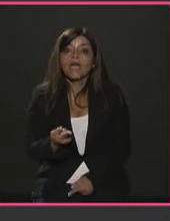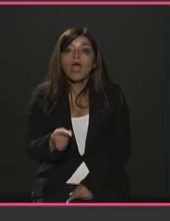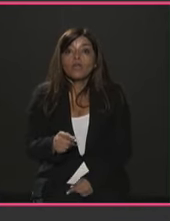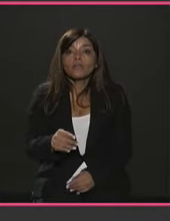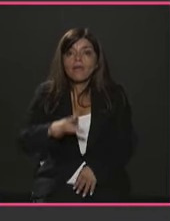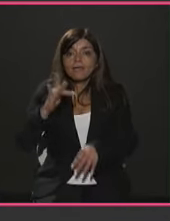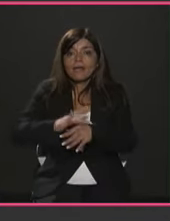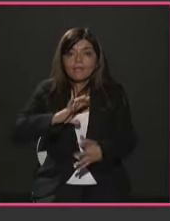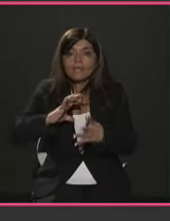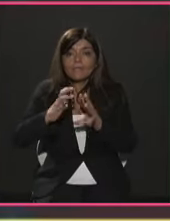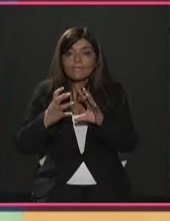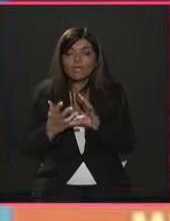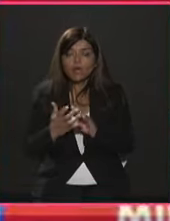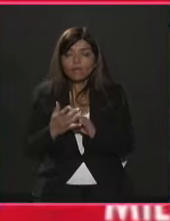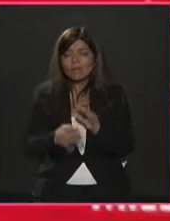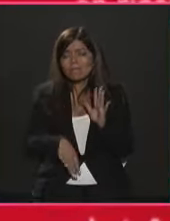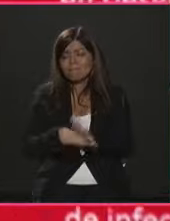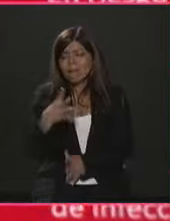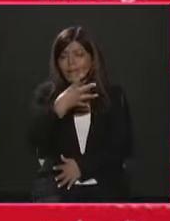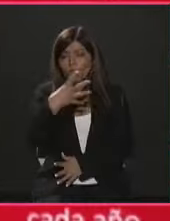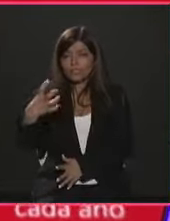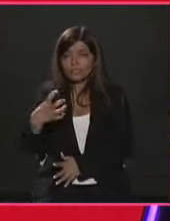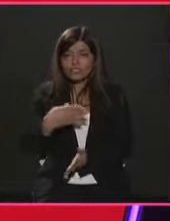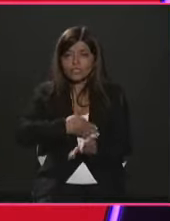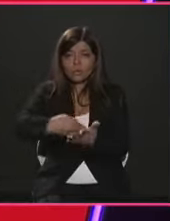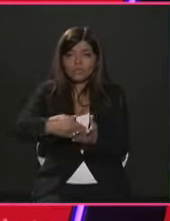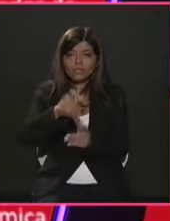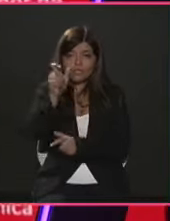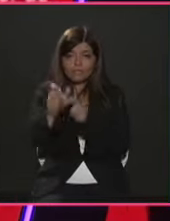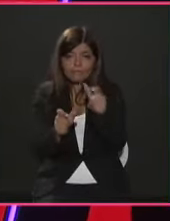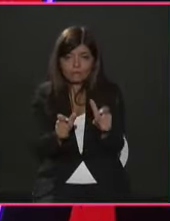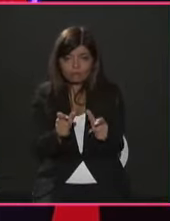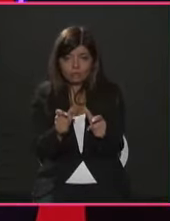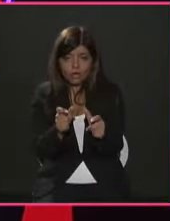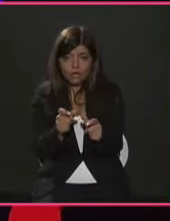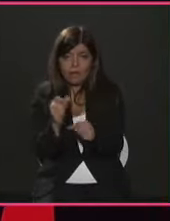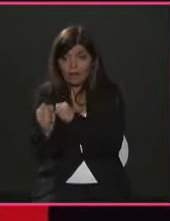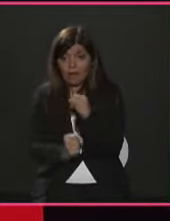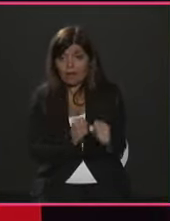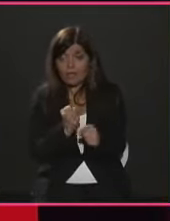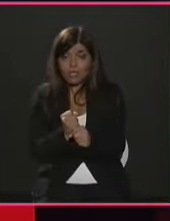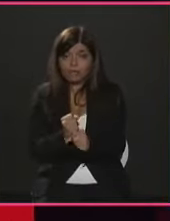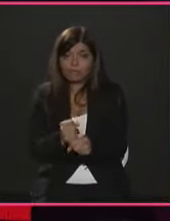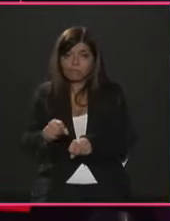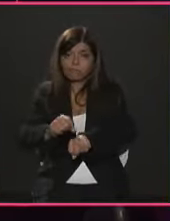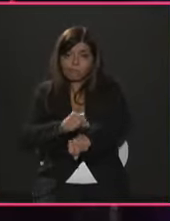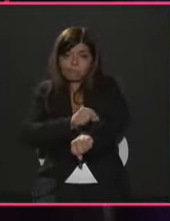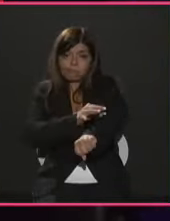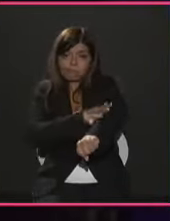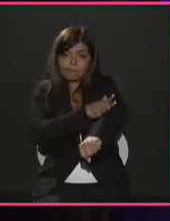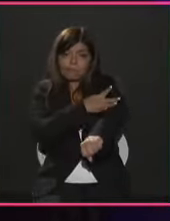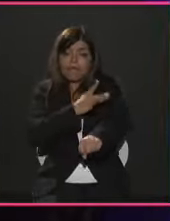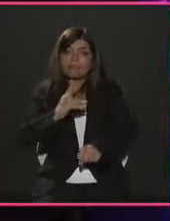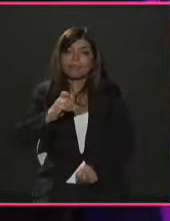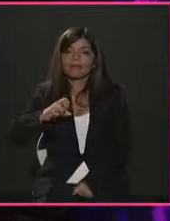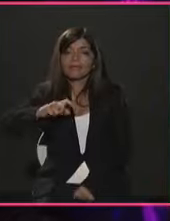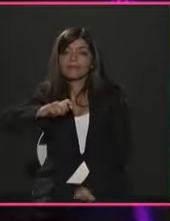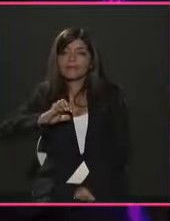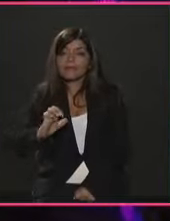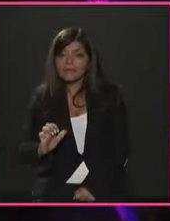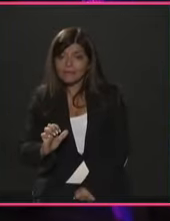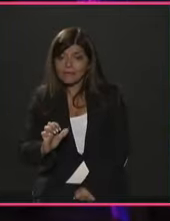calentamiento global son más de 400 millones de personas al año que son infectadas por el dengue un